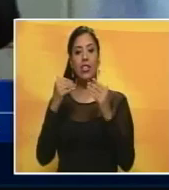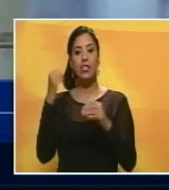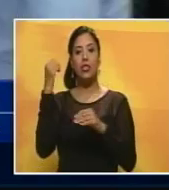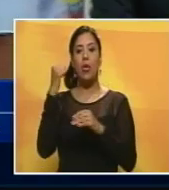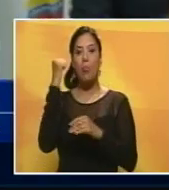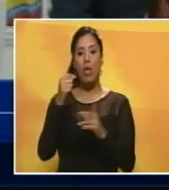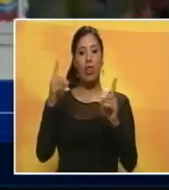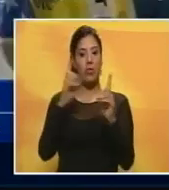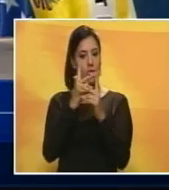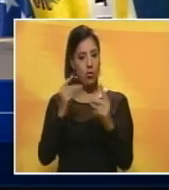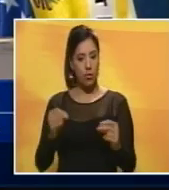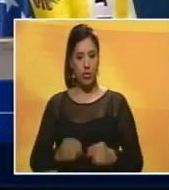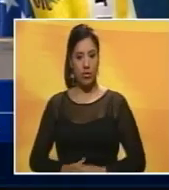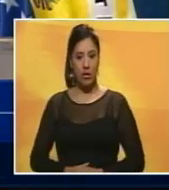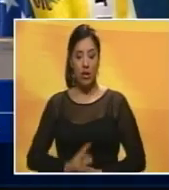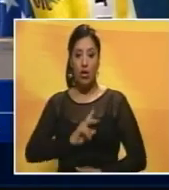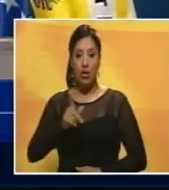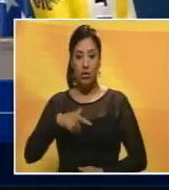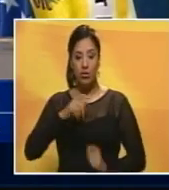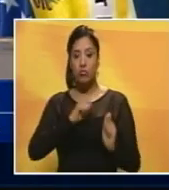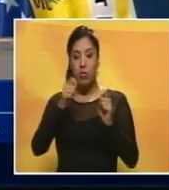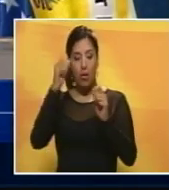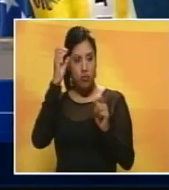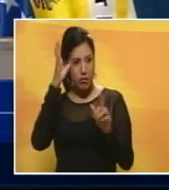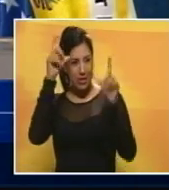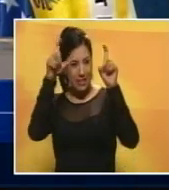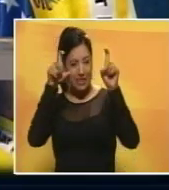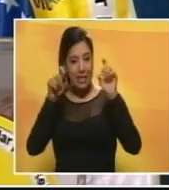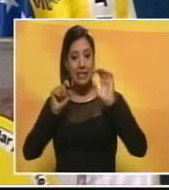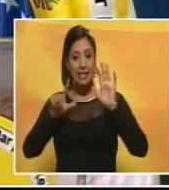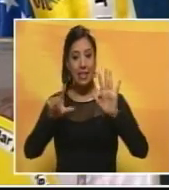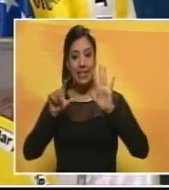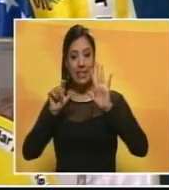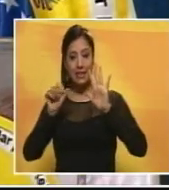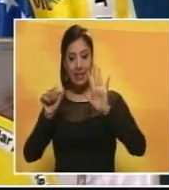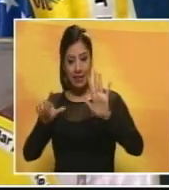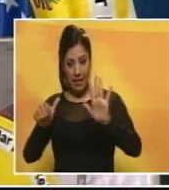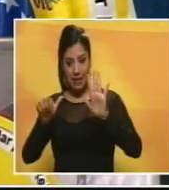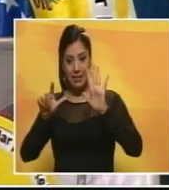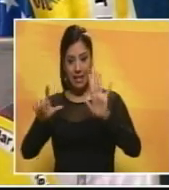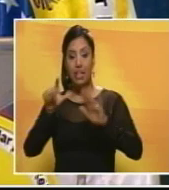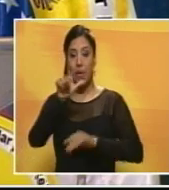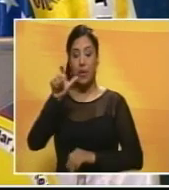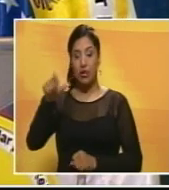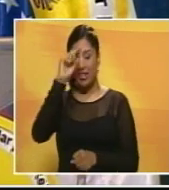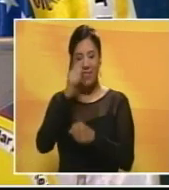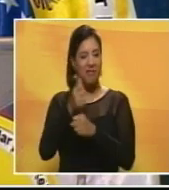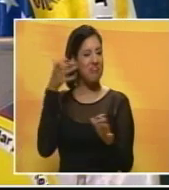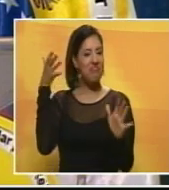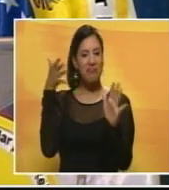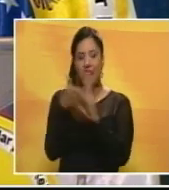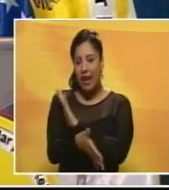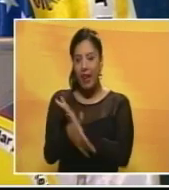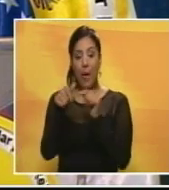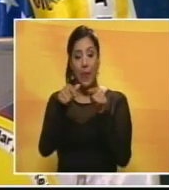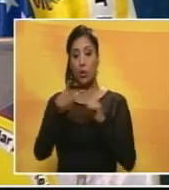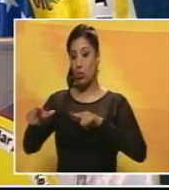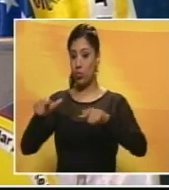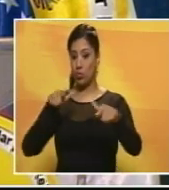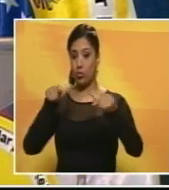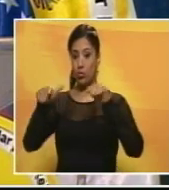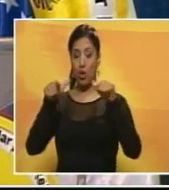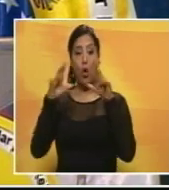impunidad en el país. Hemos capacitado 767 funcionarios que van a